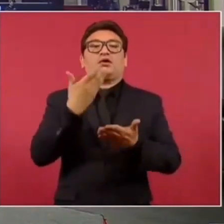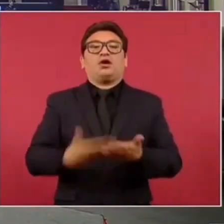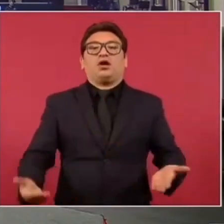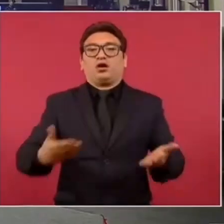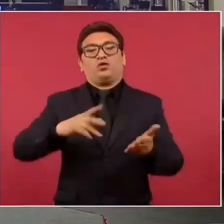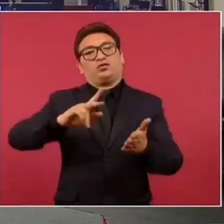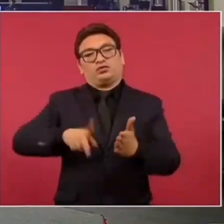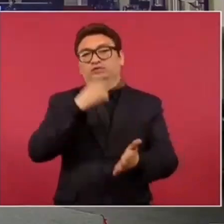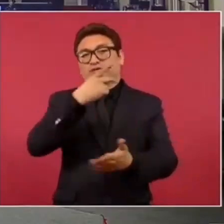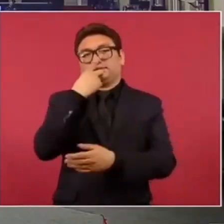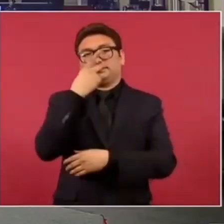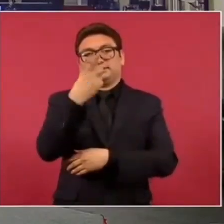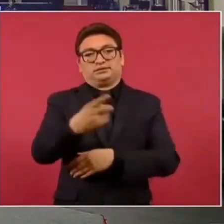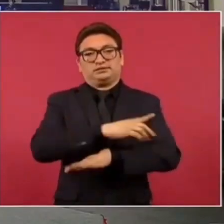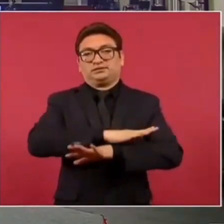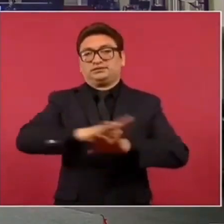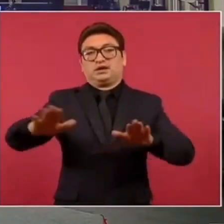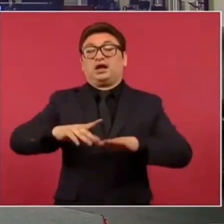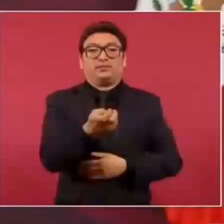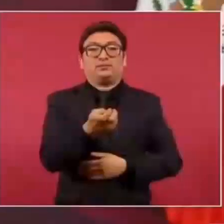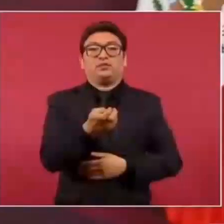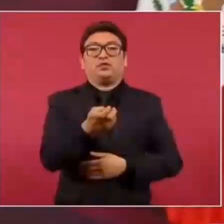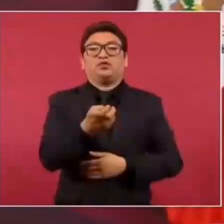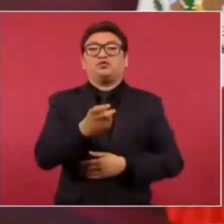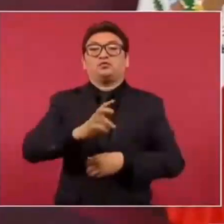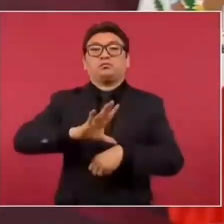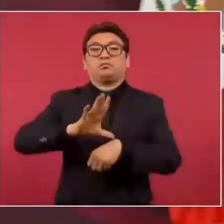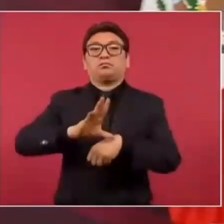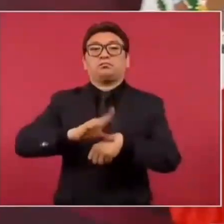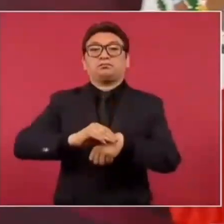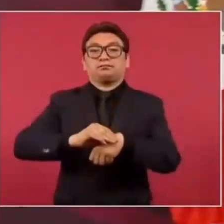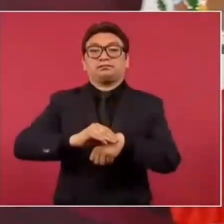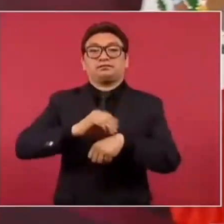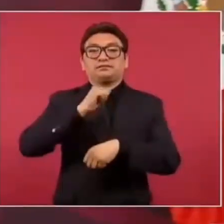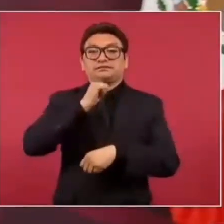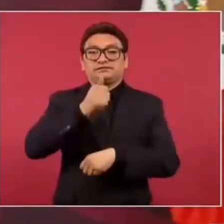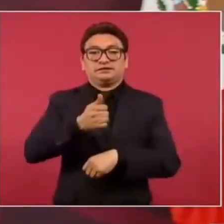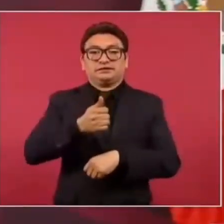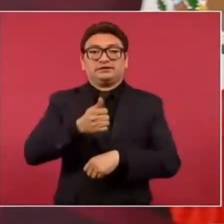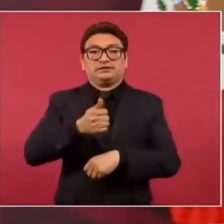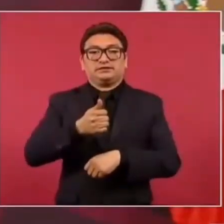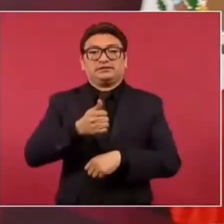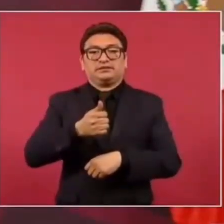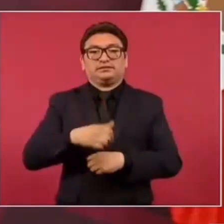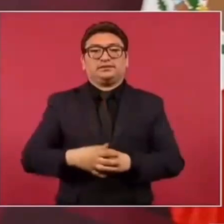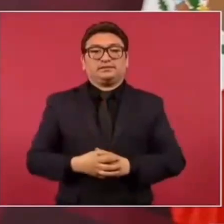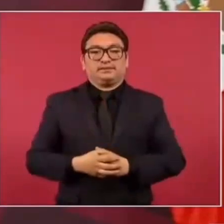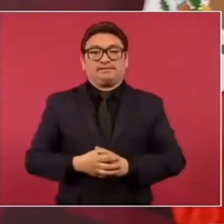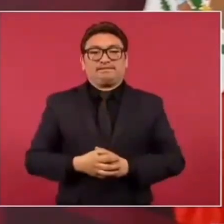volver a inundar Tabasco. No le permitían